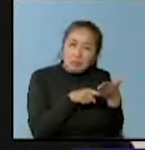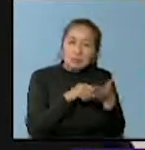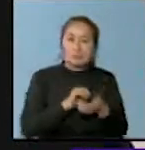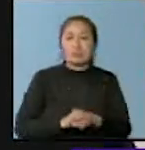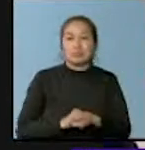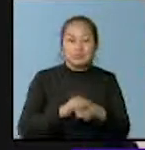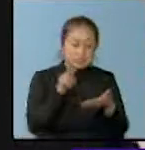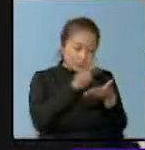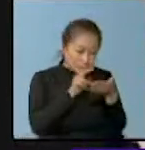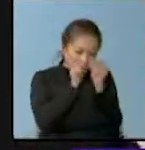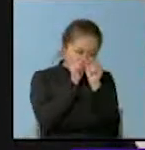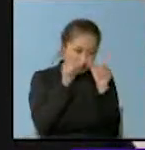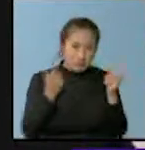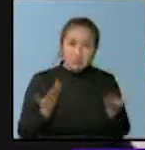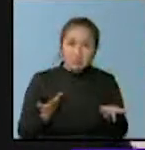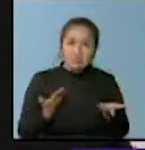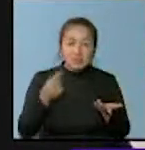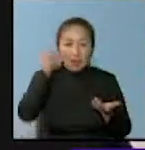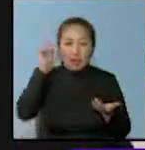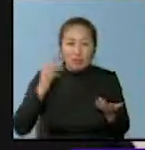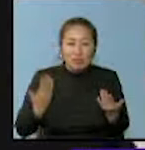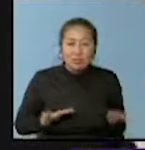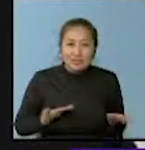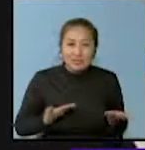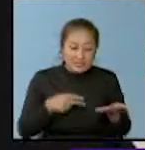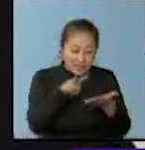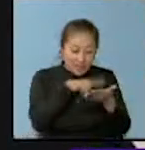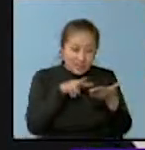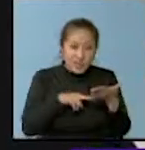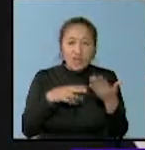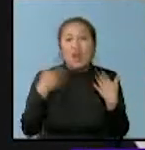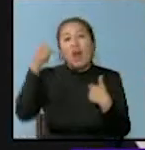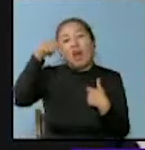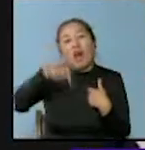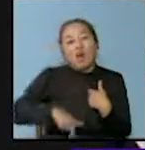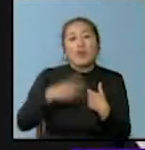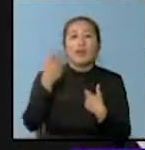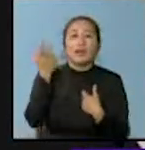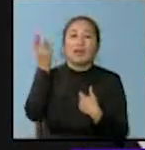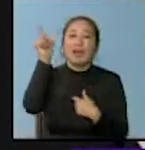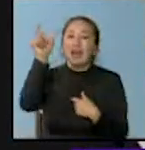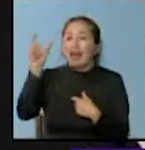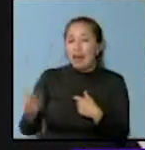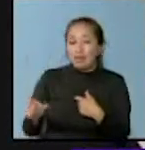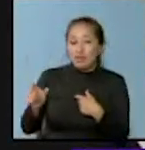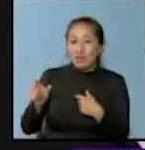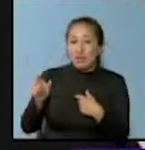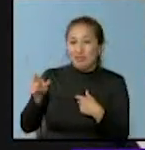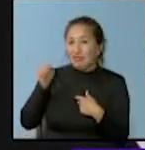se queda como sorprendido, ¿no? Es decir, resulta que ahora el que mata